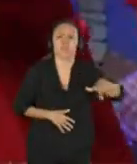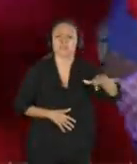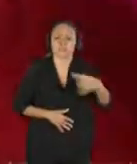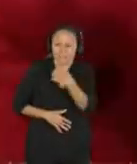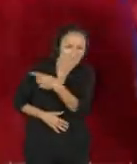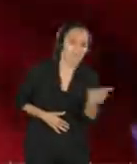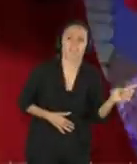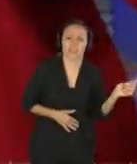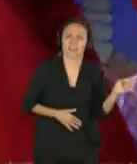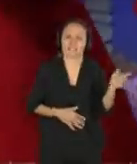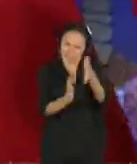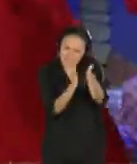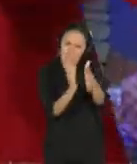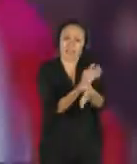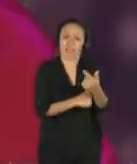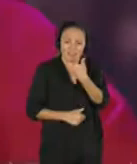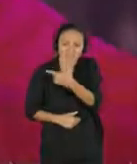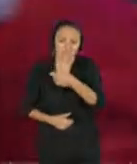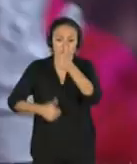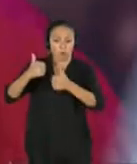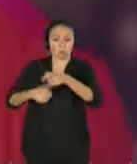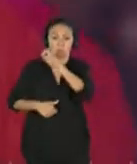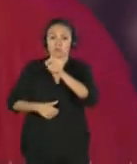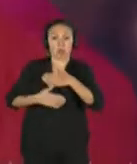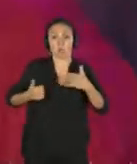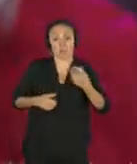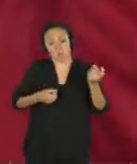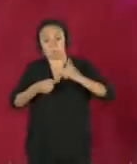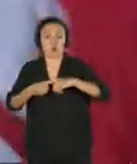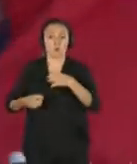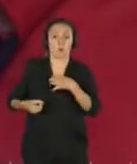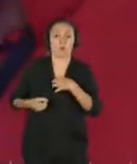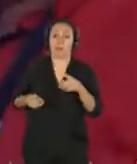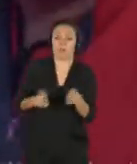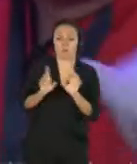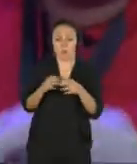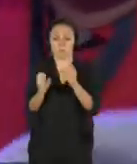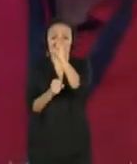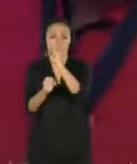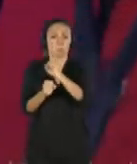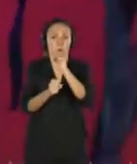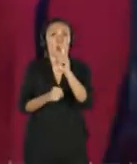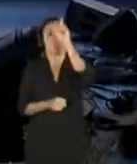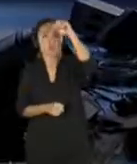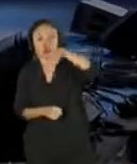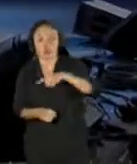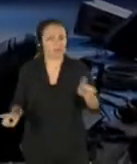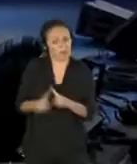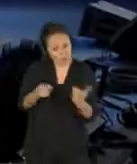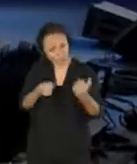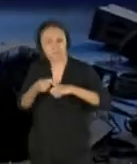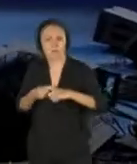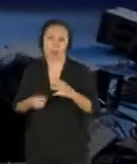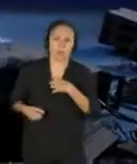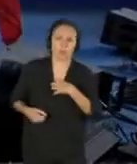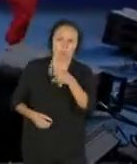están? Dile, porque al concurso no puede venir cualquiera, ya sea del norte o del sur, de donde sea, que